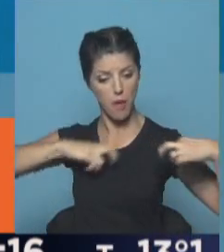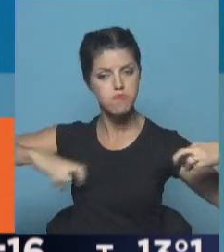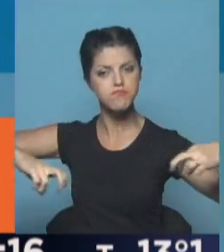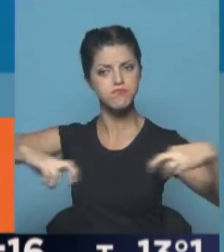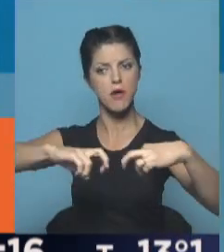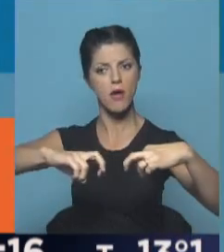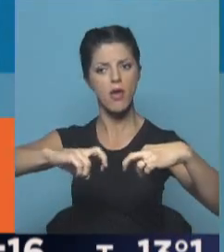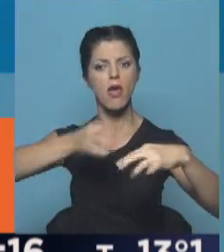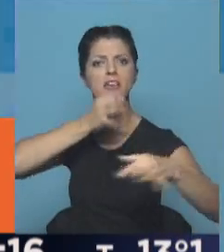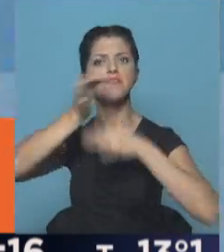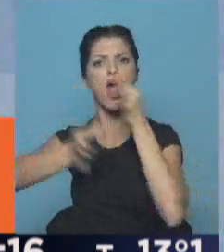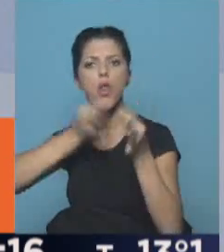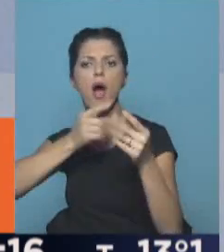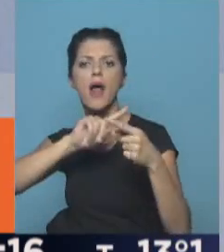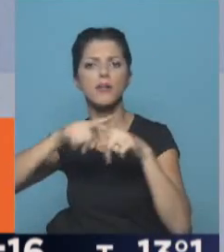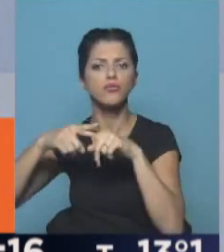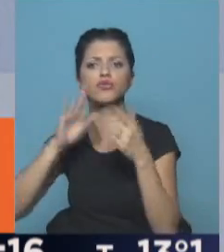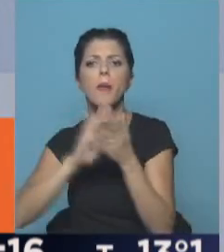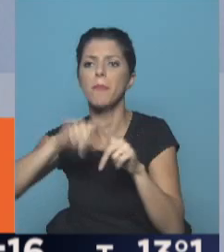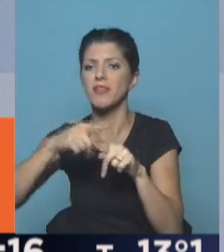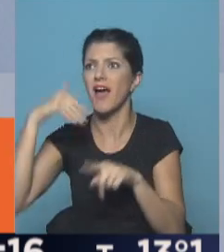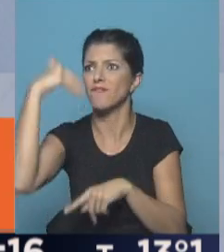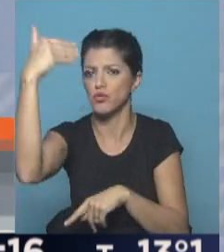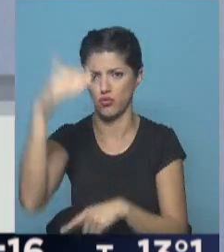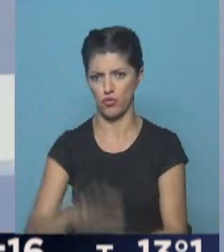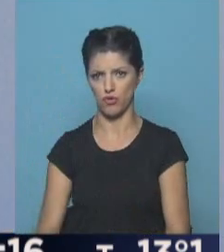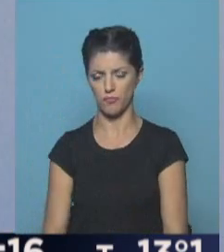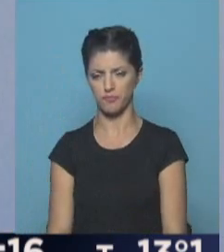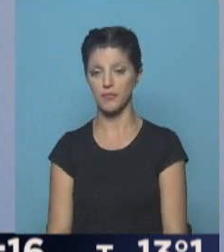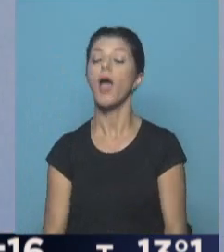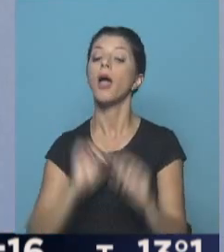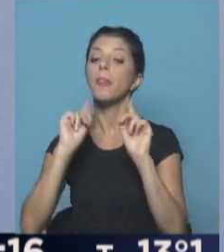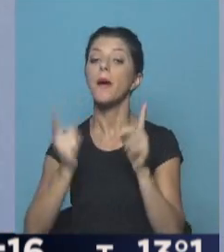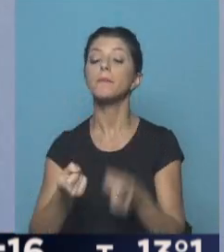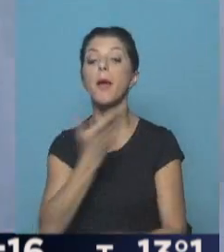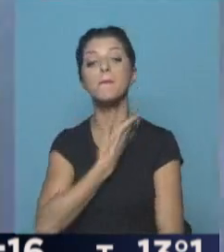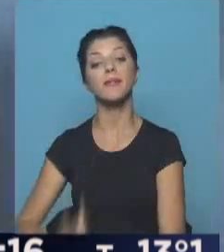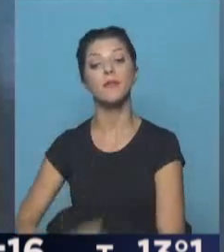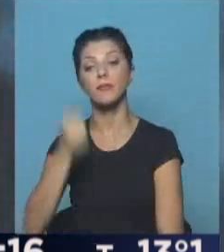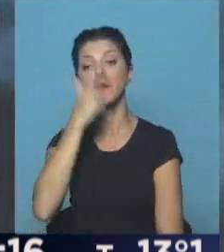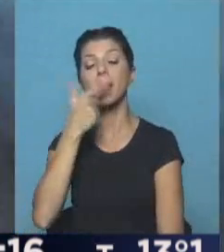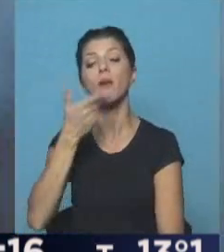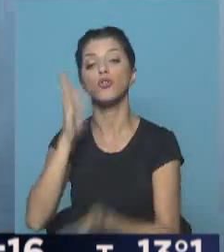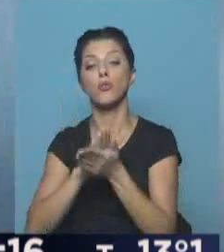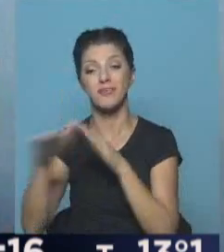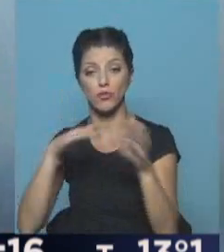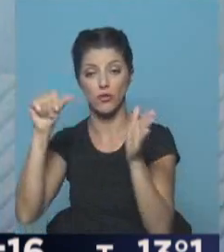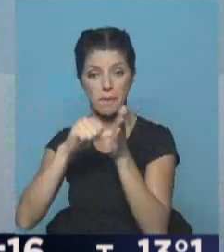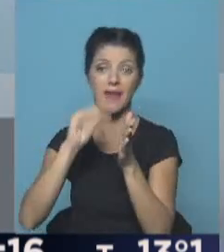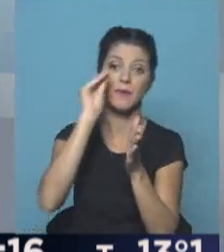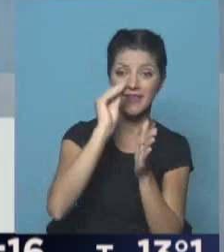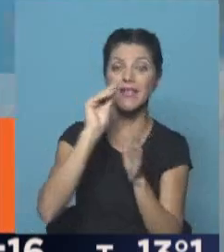discutir políticas de largo plazo. También el jefe de Estado se refirió a la situación en Brasil y a la crisis en